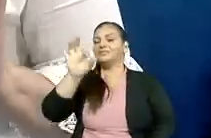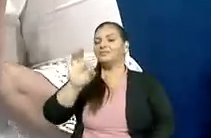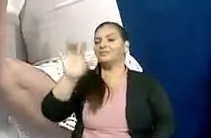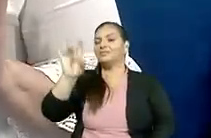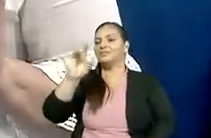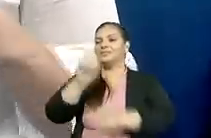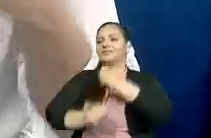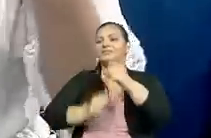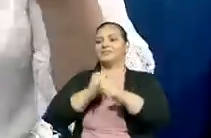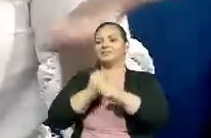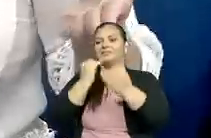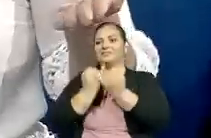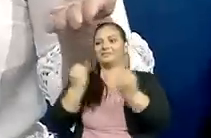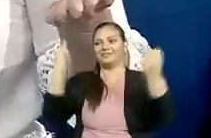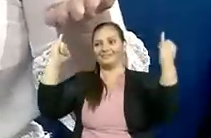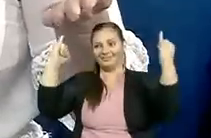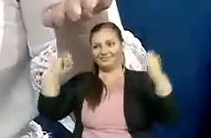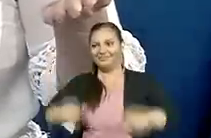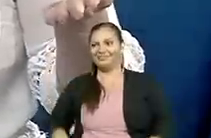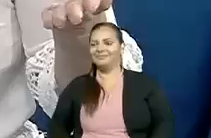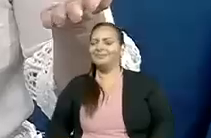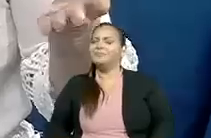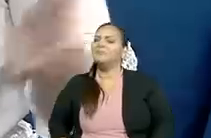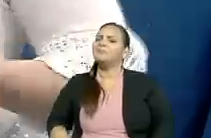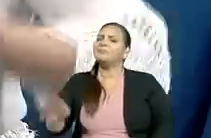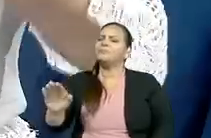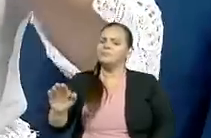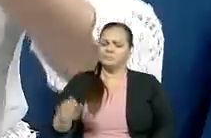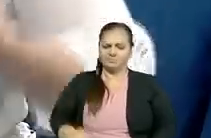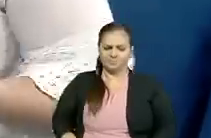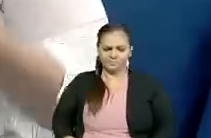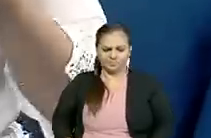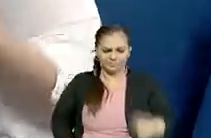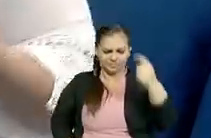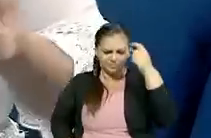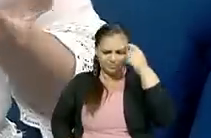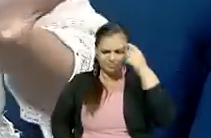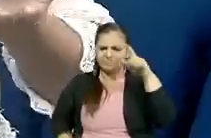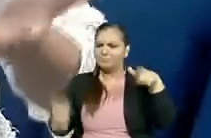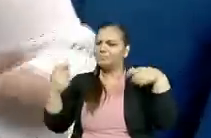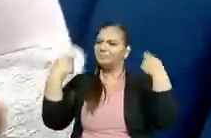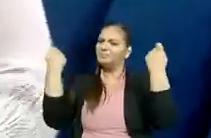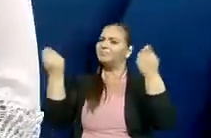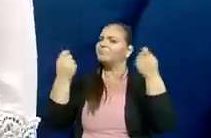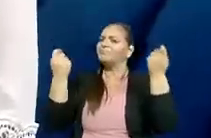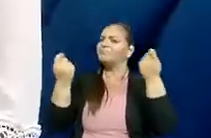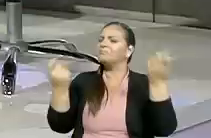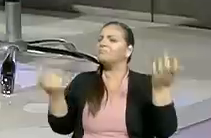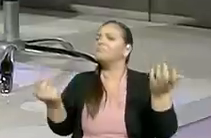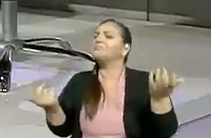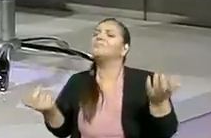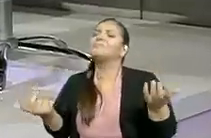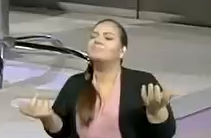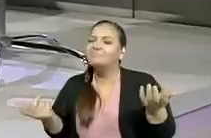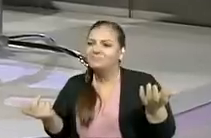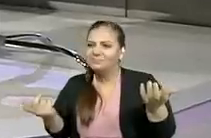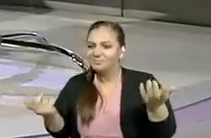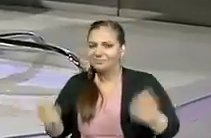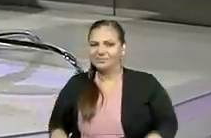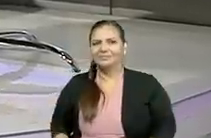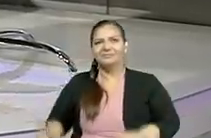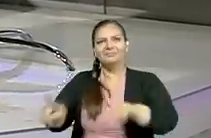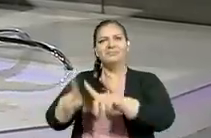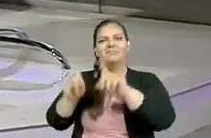cumplirá 198 años de independencia. Pero, ¿cómo llega la Perla del Pacífico a esta importante